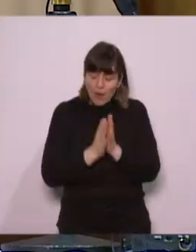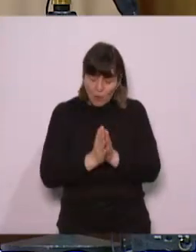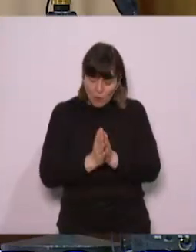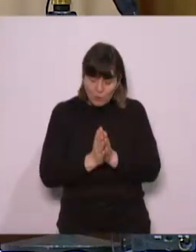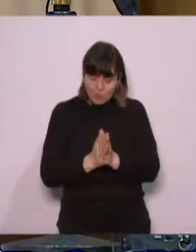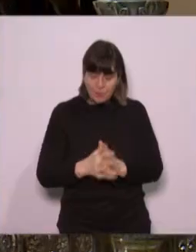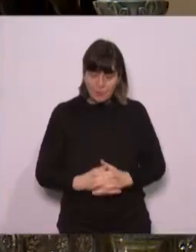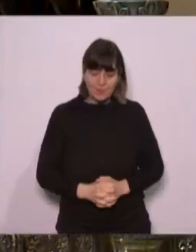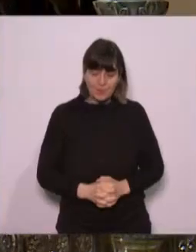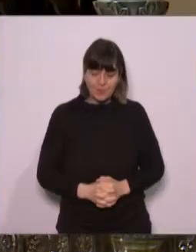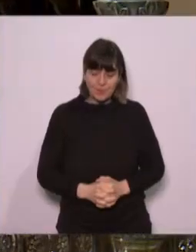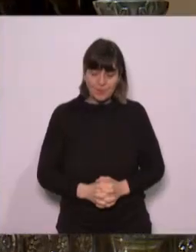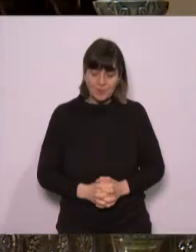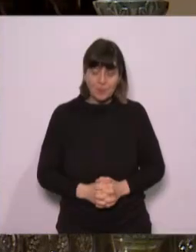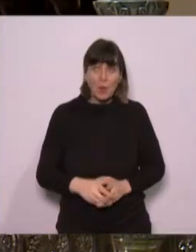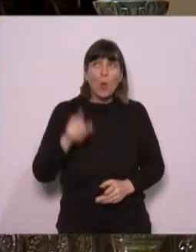perdón.